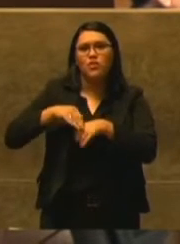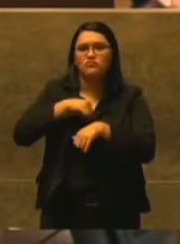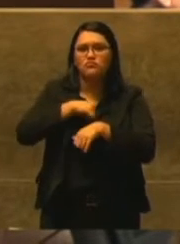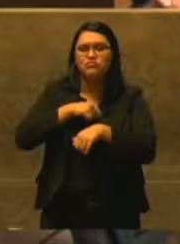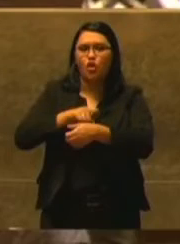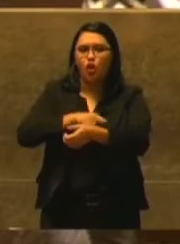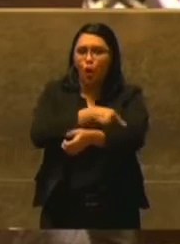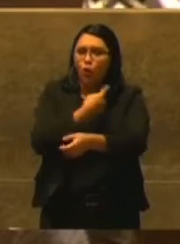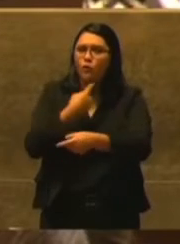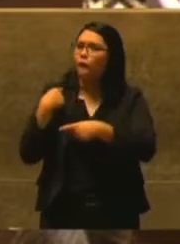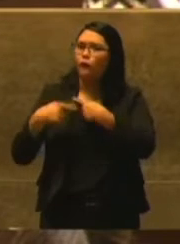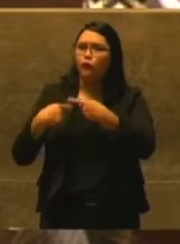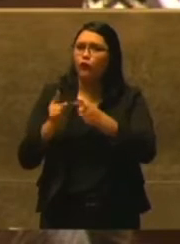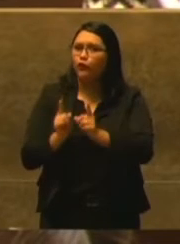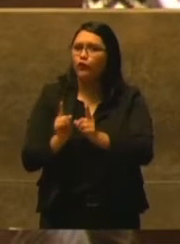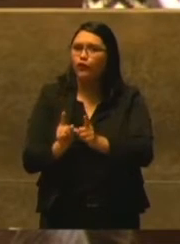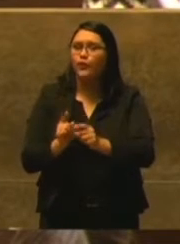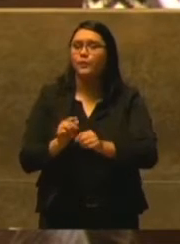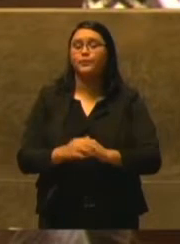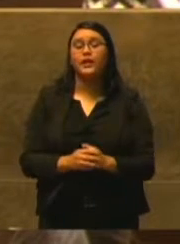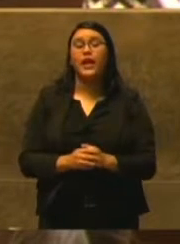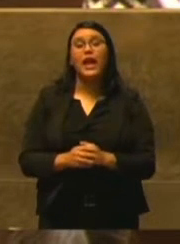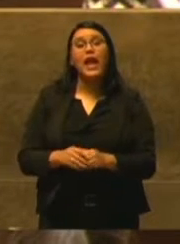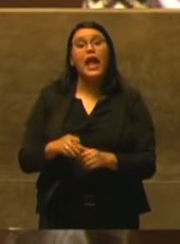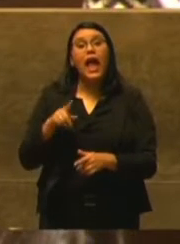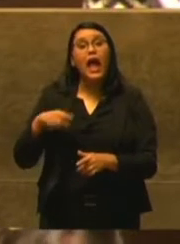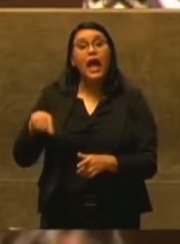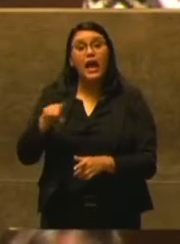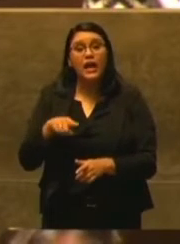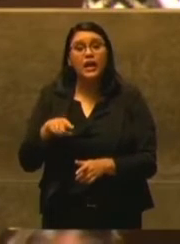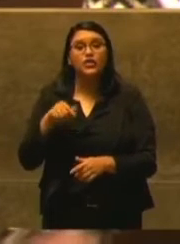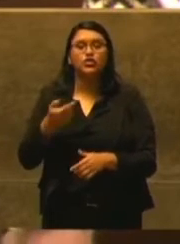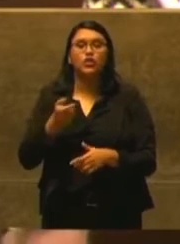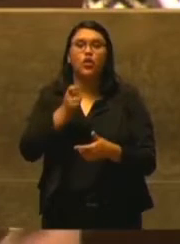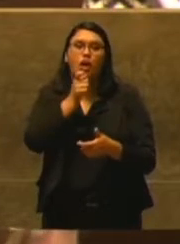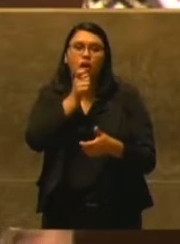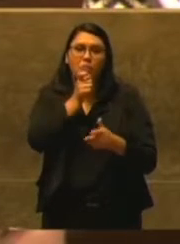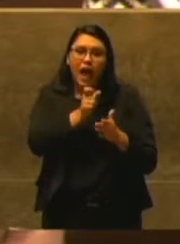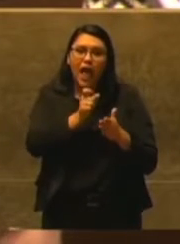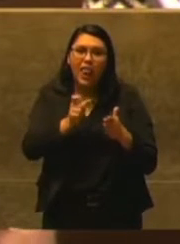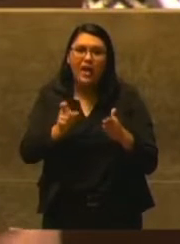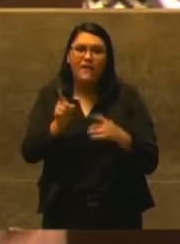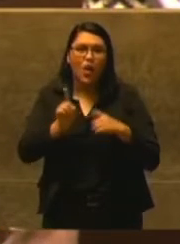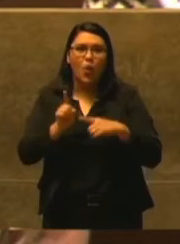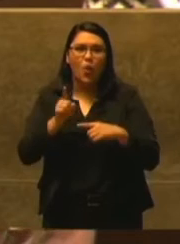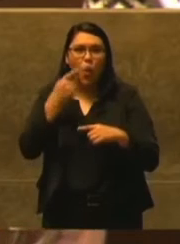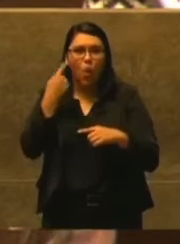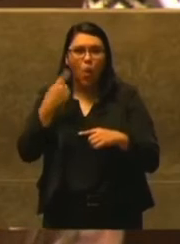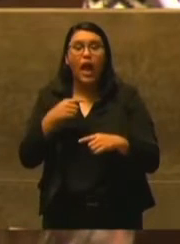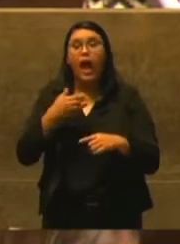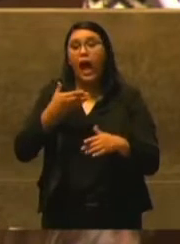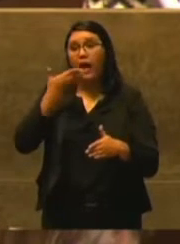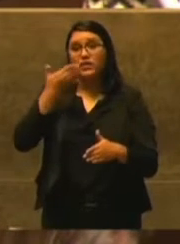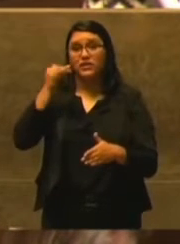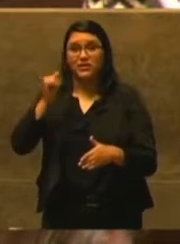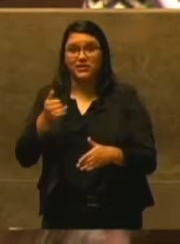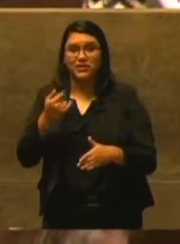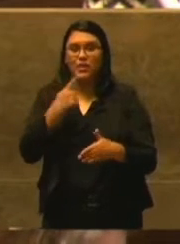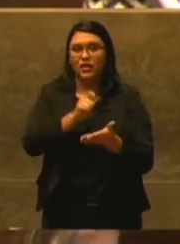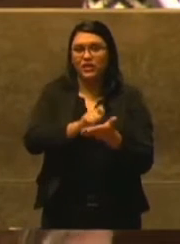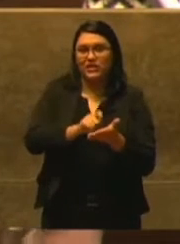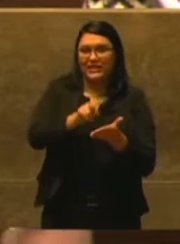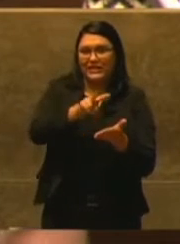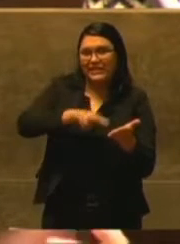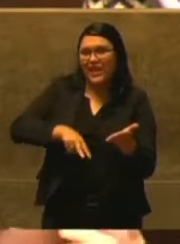bien ellos podían pronunciarlo, no conocían las letras. Esta herramienta absolutamente disruptiva, creo